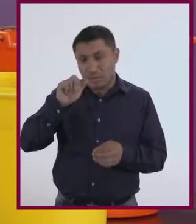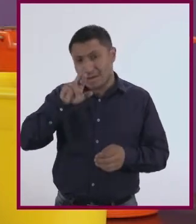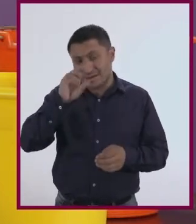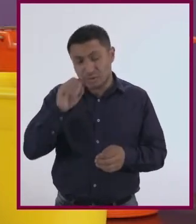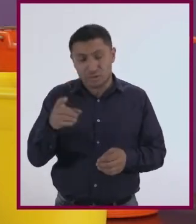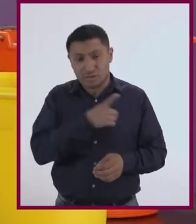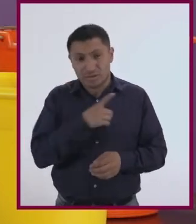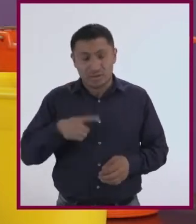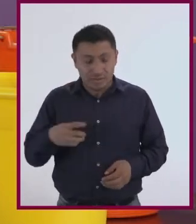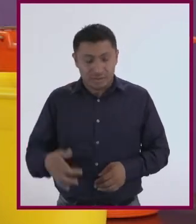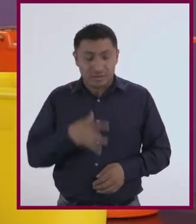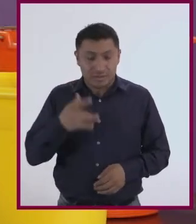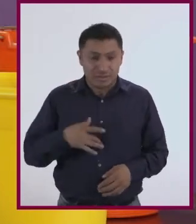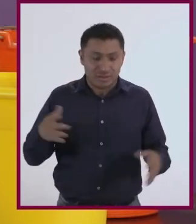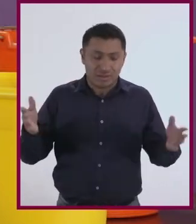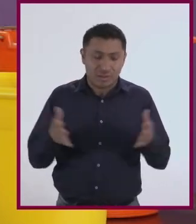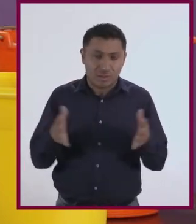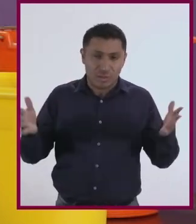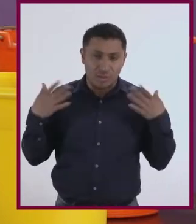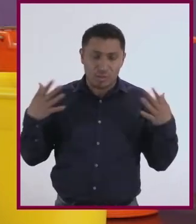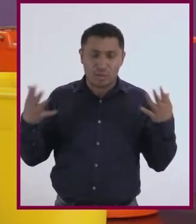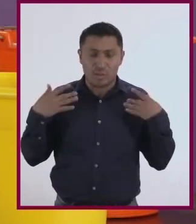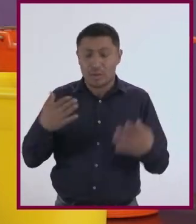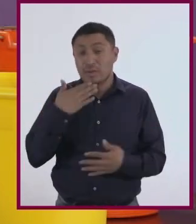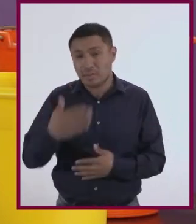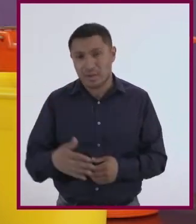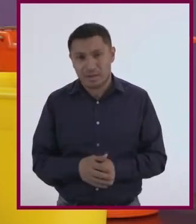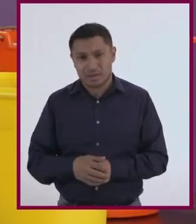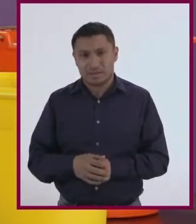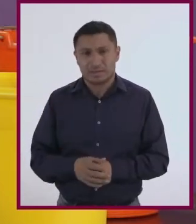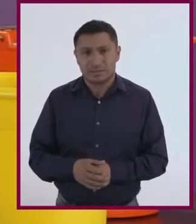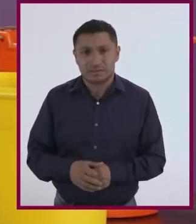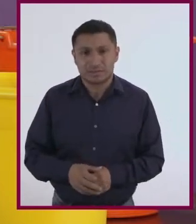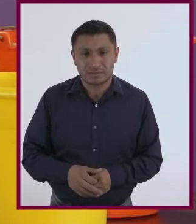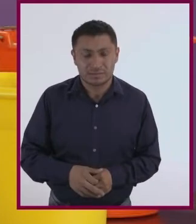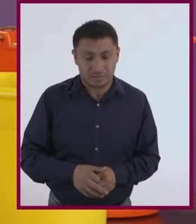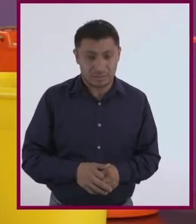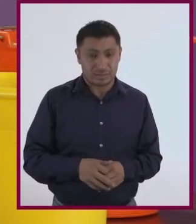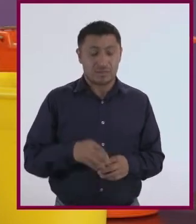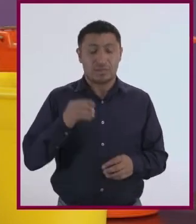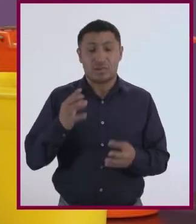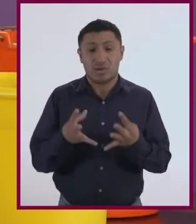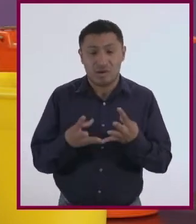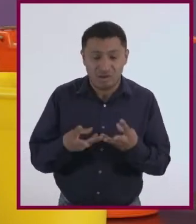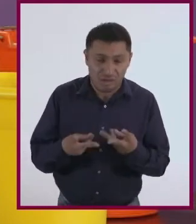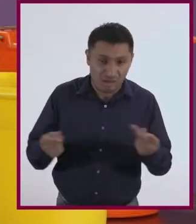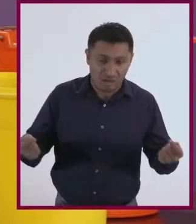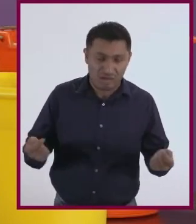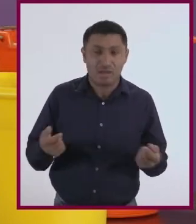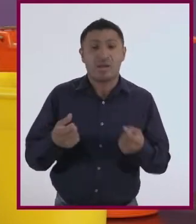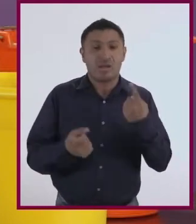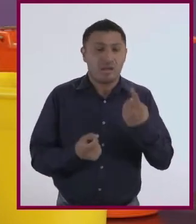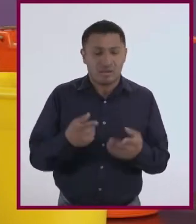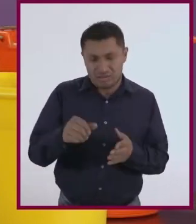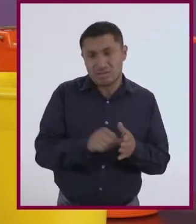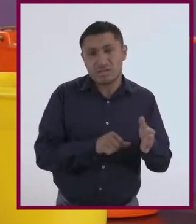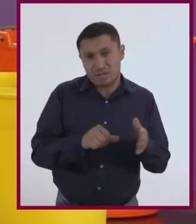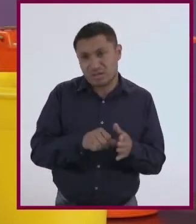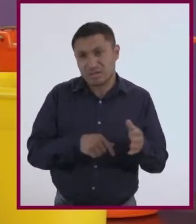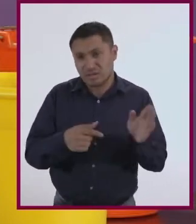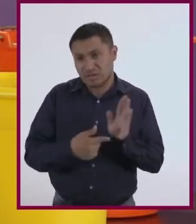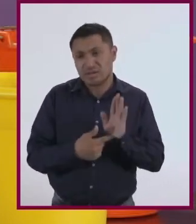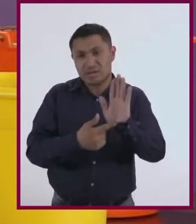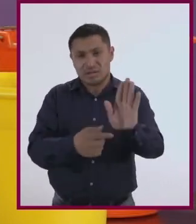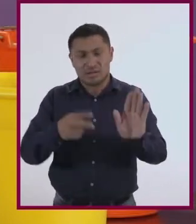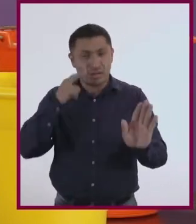porque el calor generado en el proceso de descomposición ya habrá desaparecido. Y como el proceso de descompostaje lleva algunos meses, les traje aquí